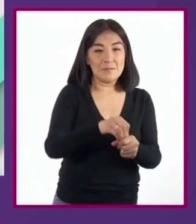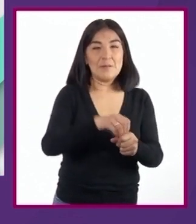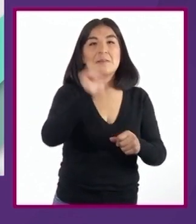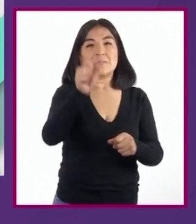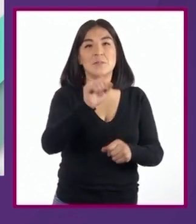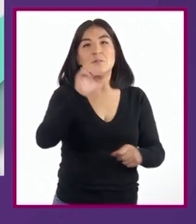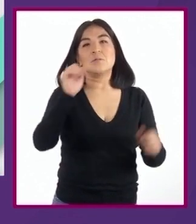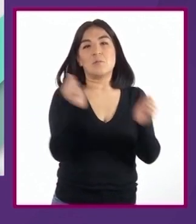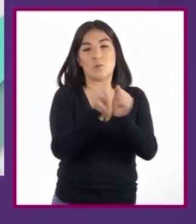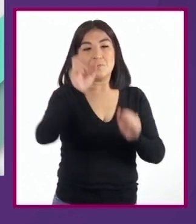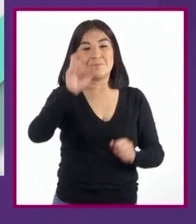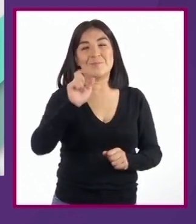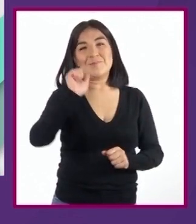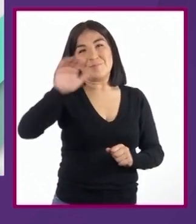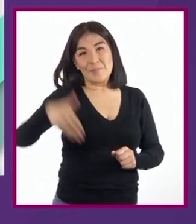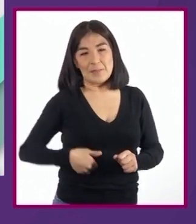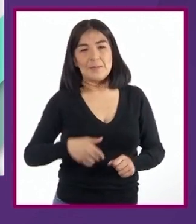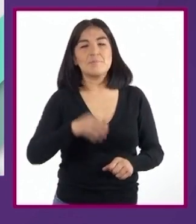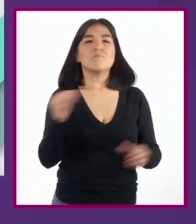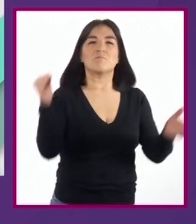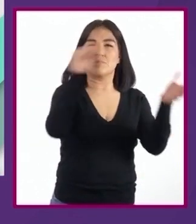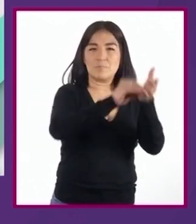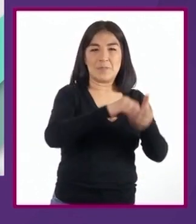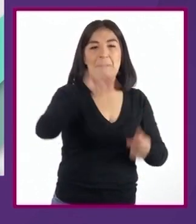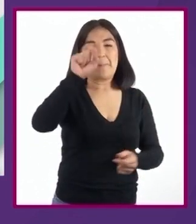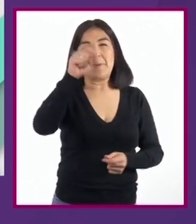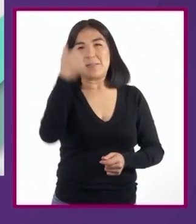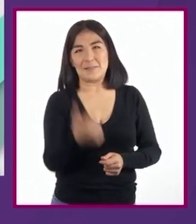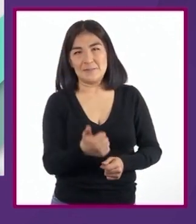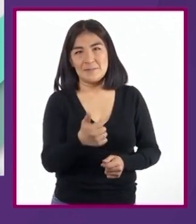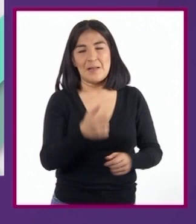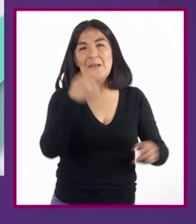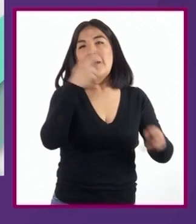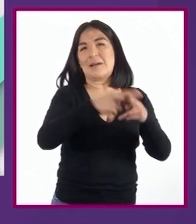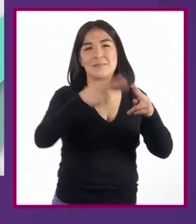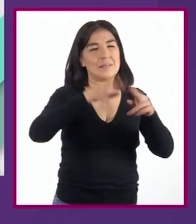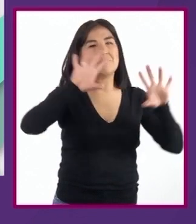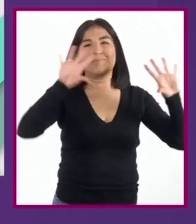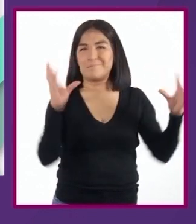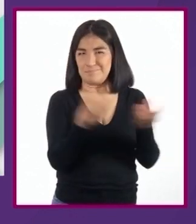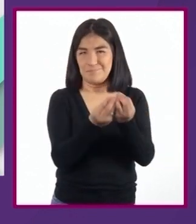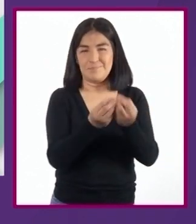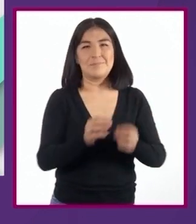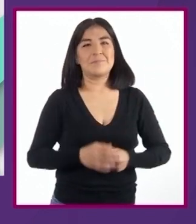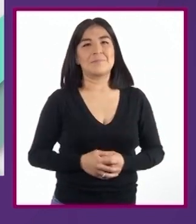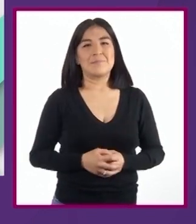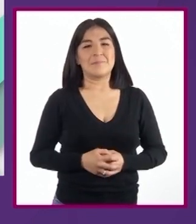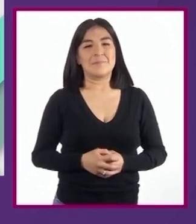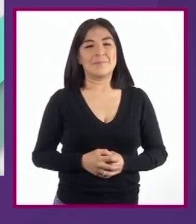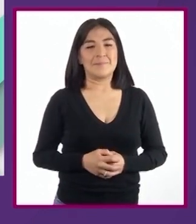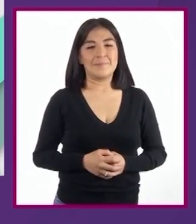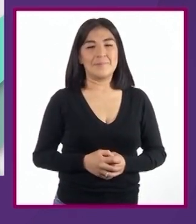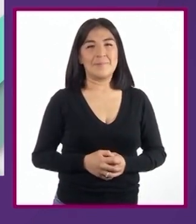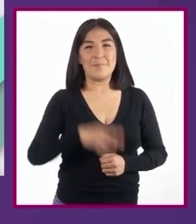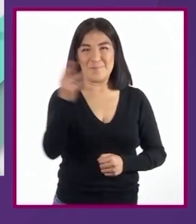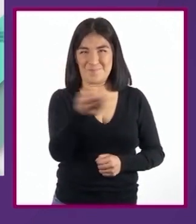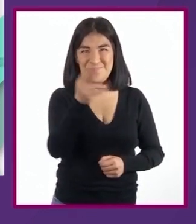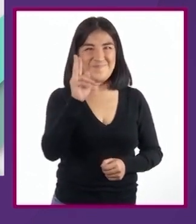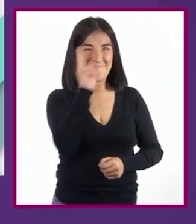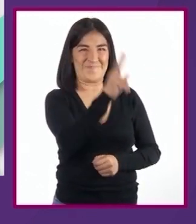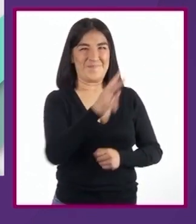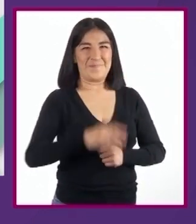35 con fractura, anotamos 26 y así completamos la tabla. Si ustedes